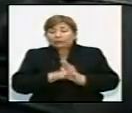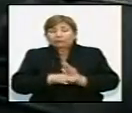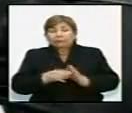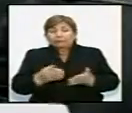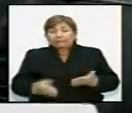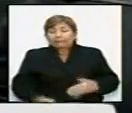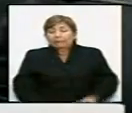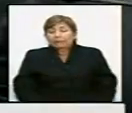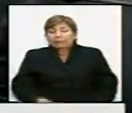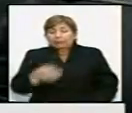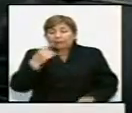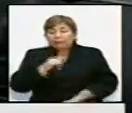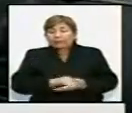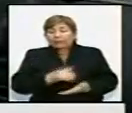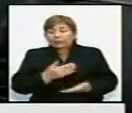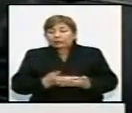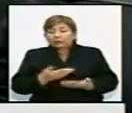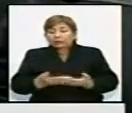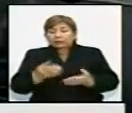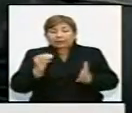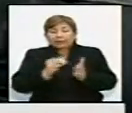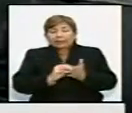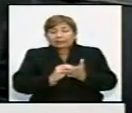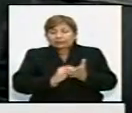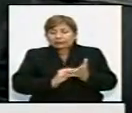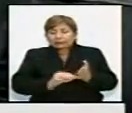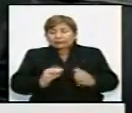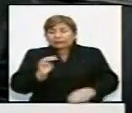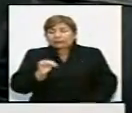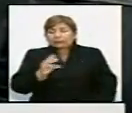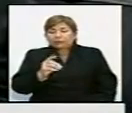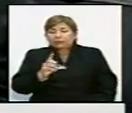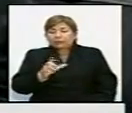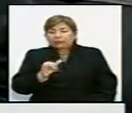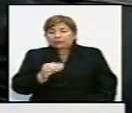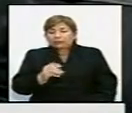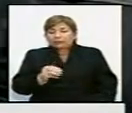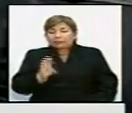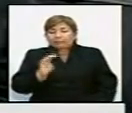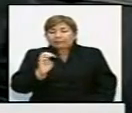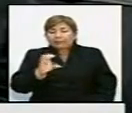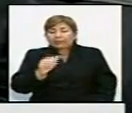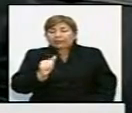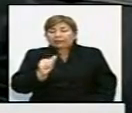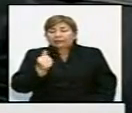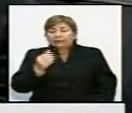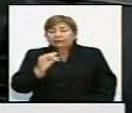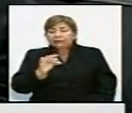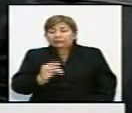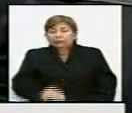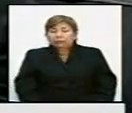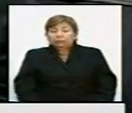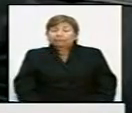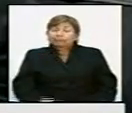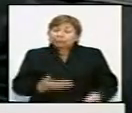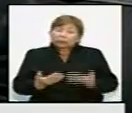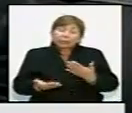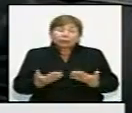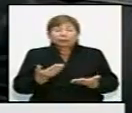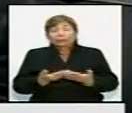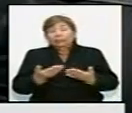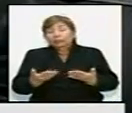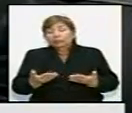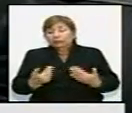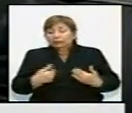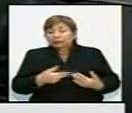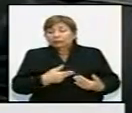promedio para todos los casos para inscribirse a la modalidad de beca 18 reparé. Y bueno,